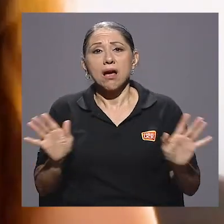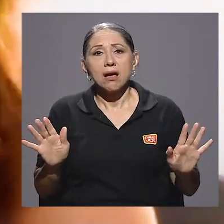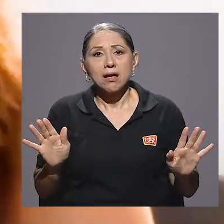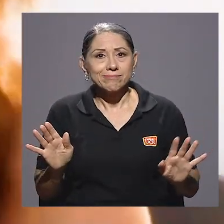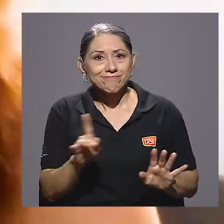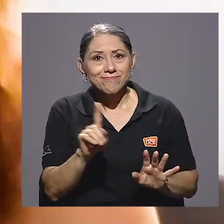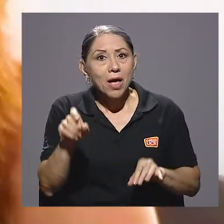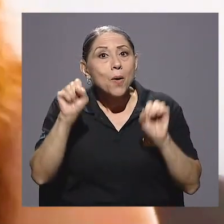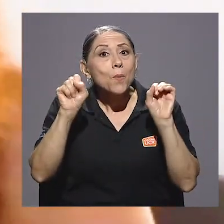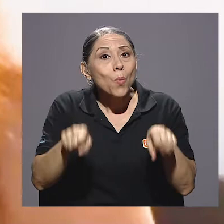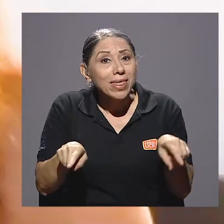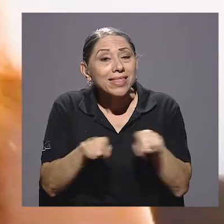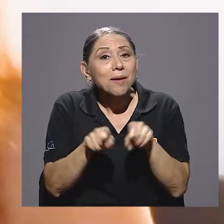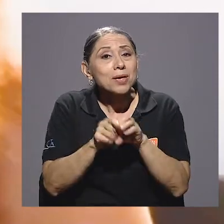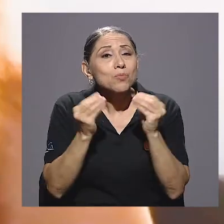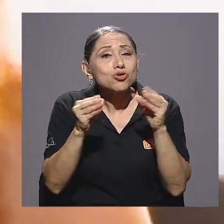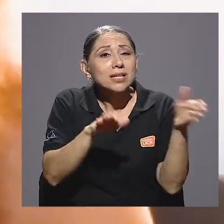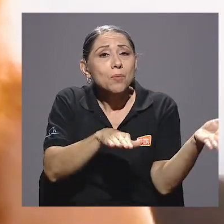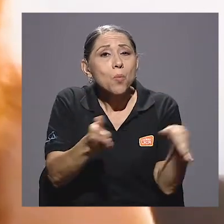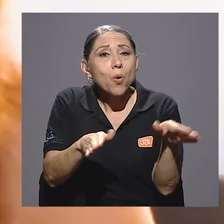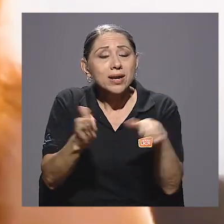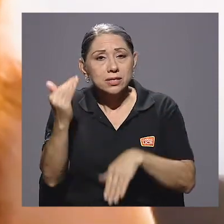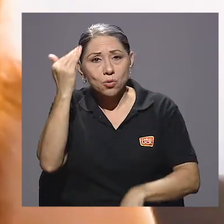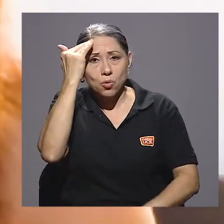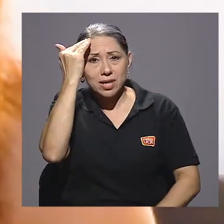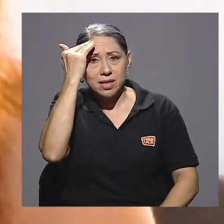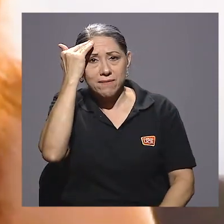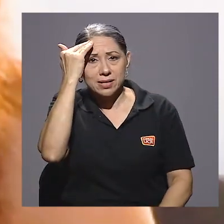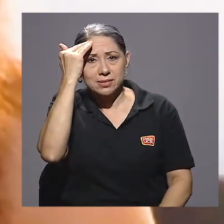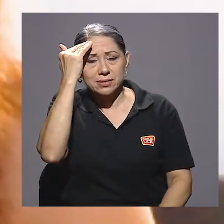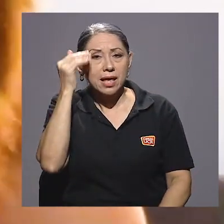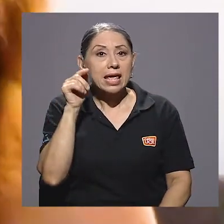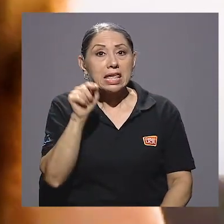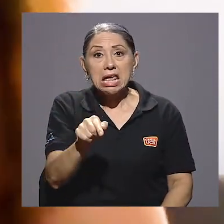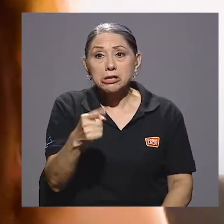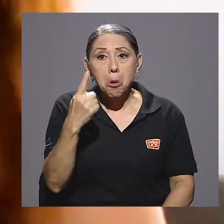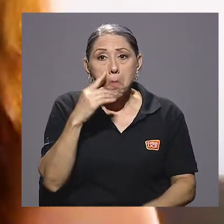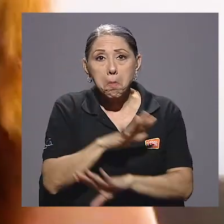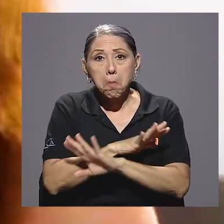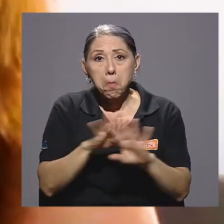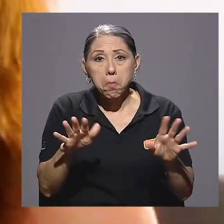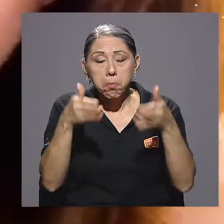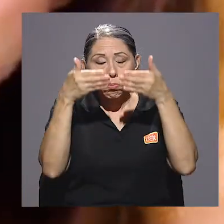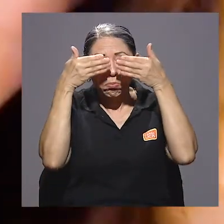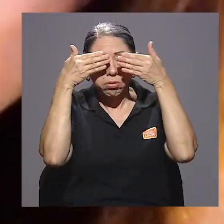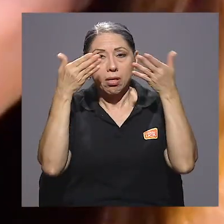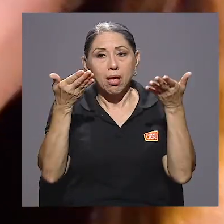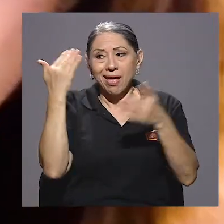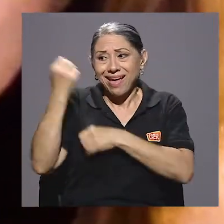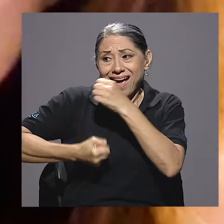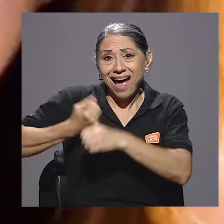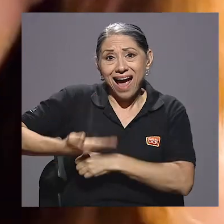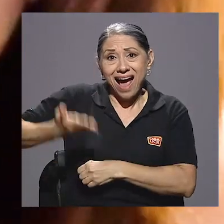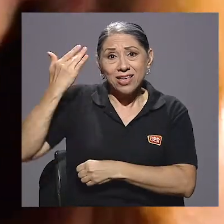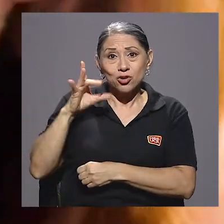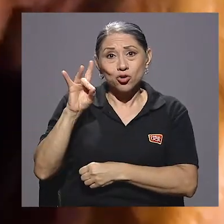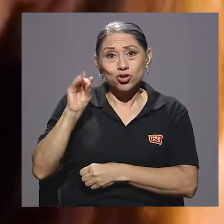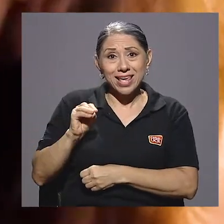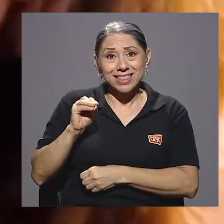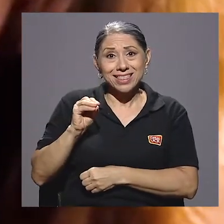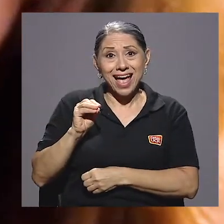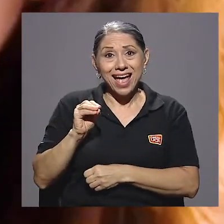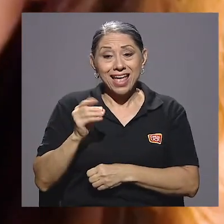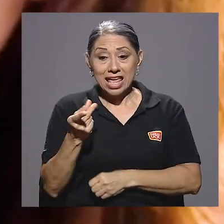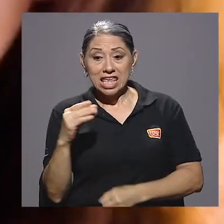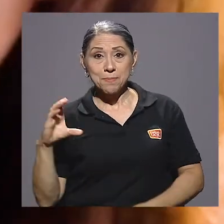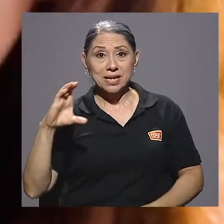pero es que también nos puede dejar muchas muertes cognitivas, ¿verdad? Y eso no lo estamos viendo. En los años 80, cuando decidimos reducir la